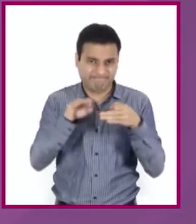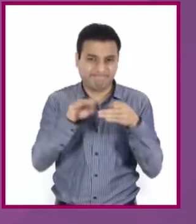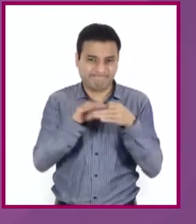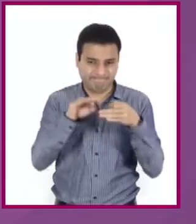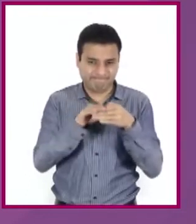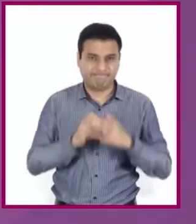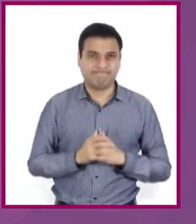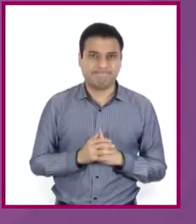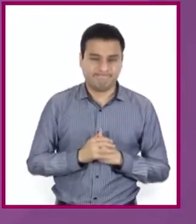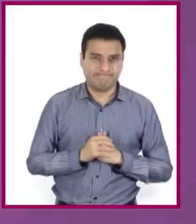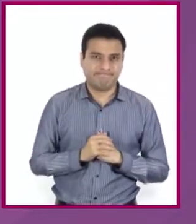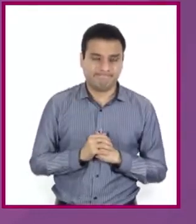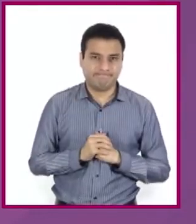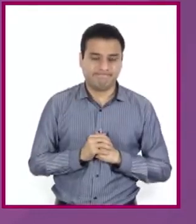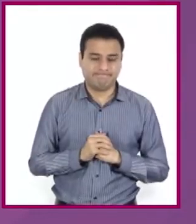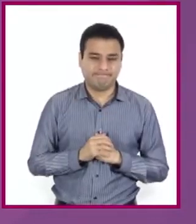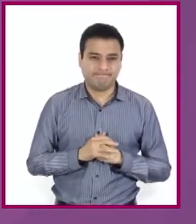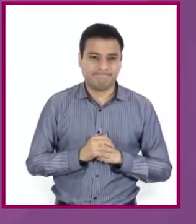población.